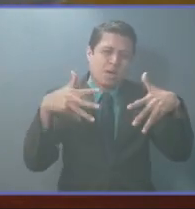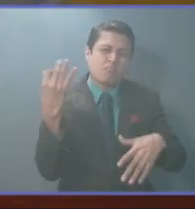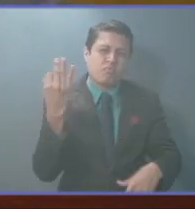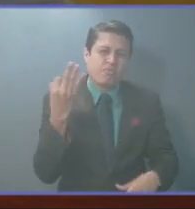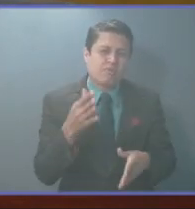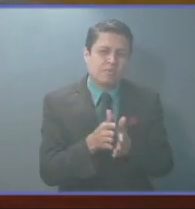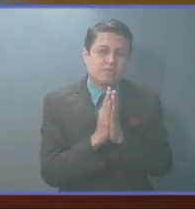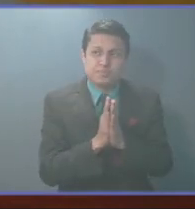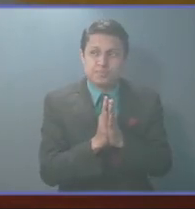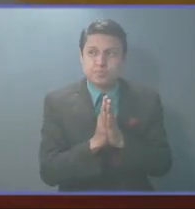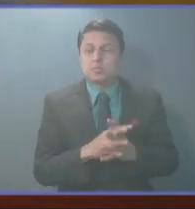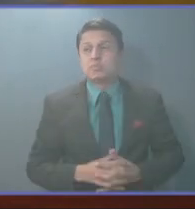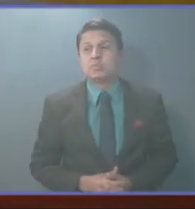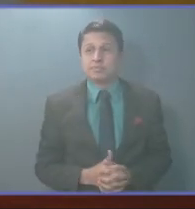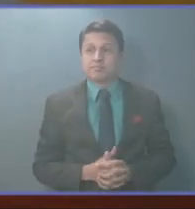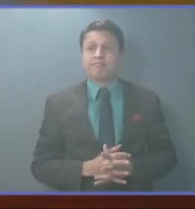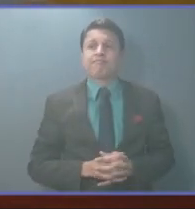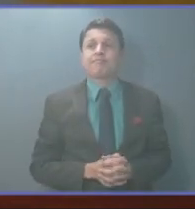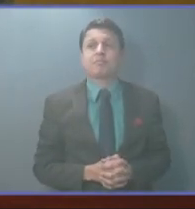y